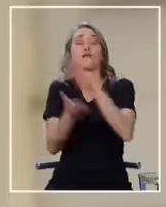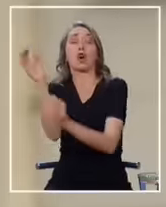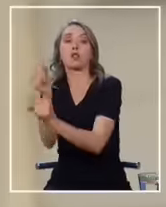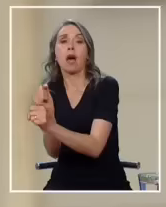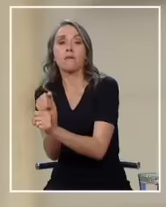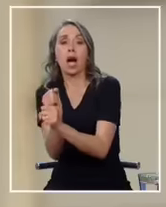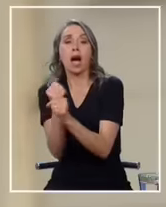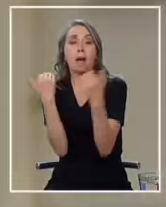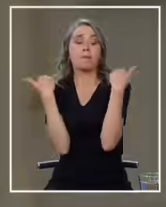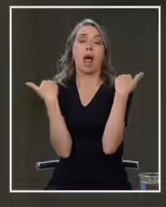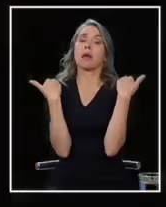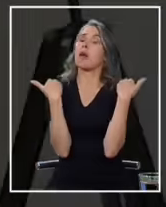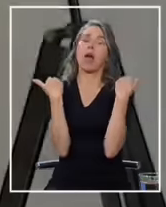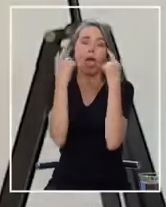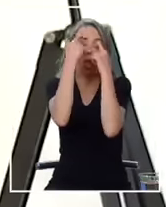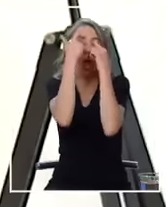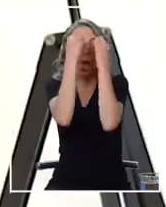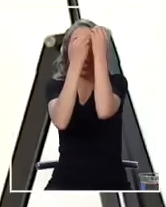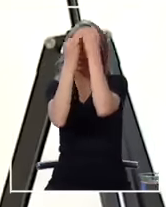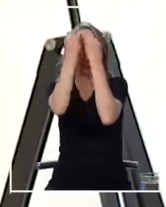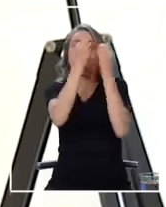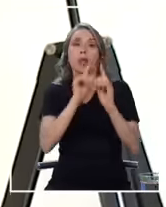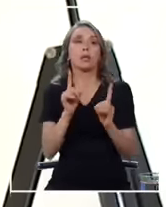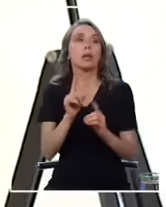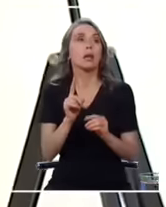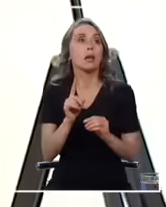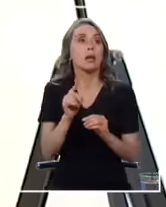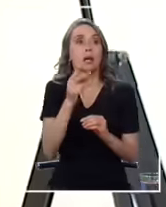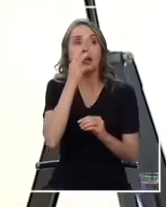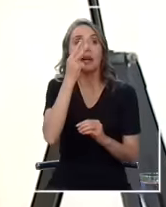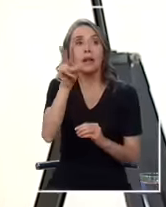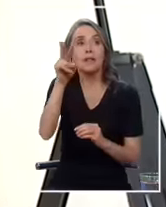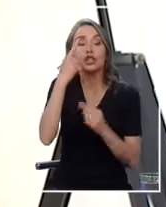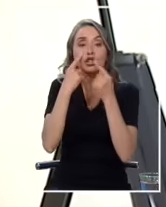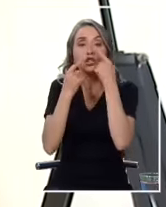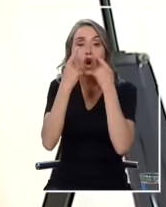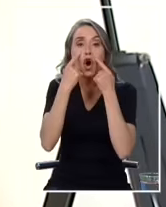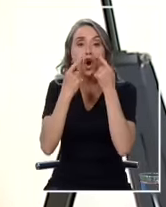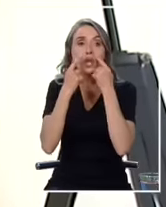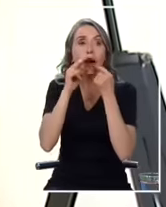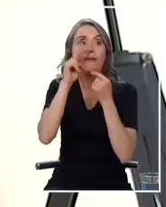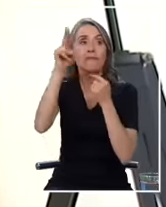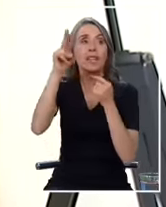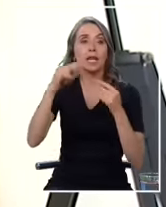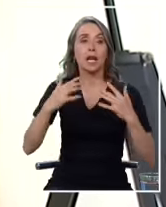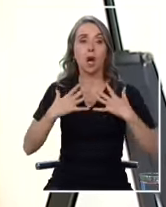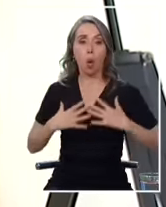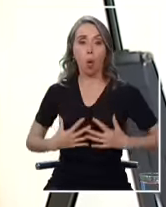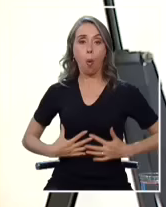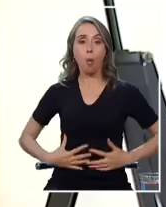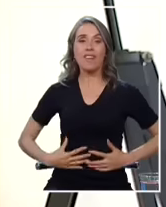atormentaba profundamente. Yo veía el uniforme colgado Lloraba.